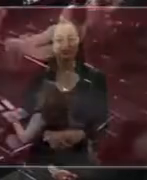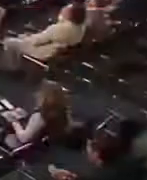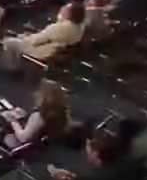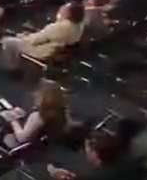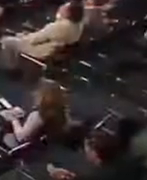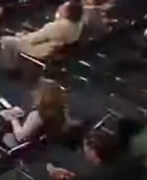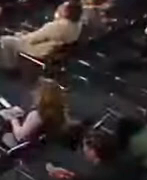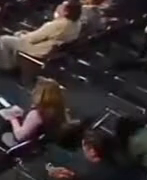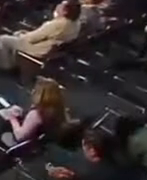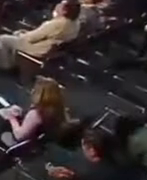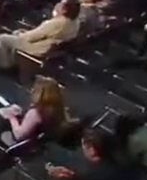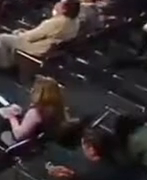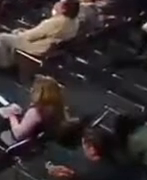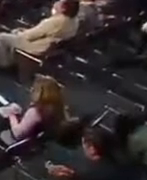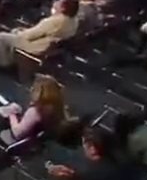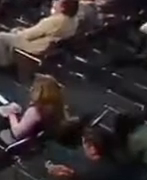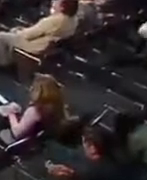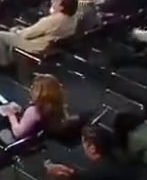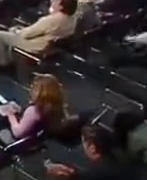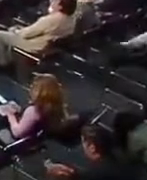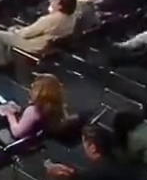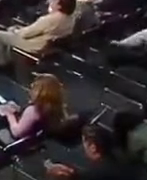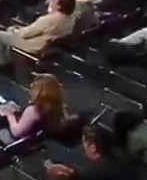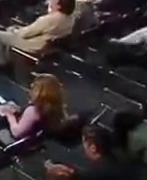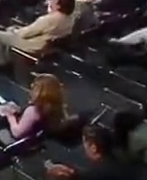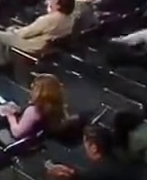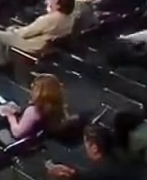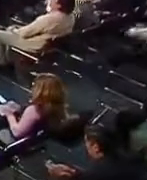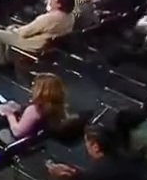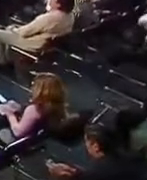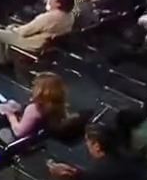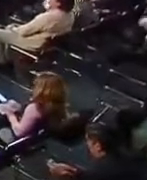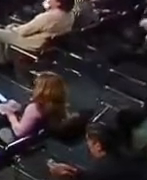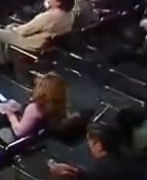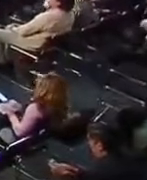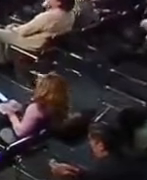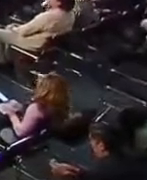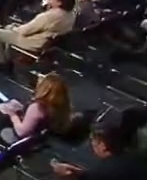Un proveedor de los mismos de siempre.